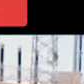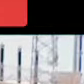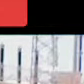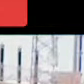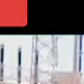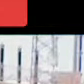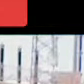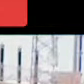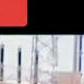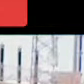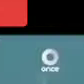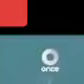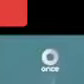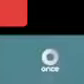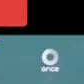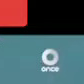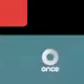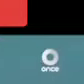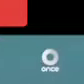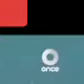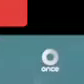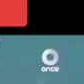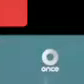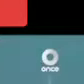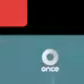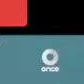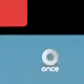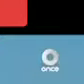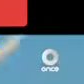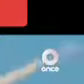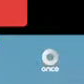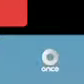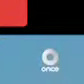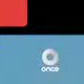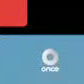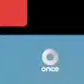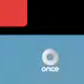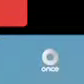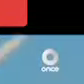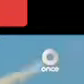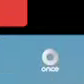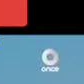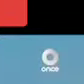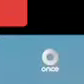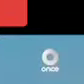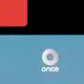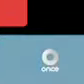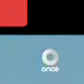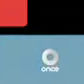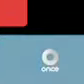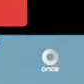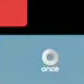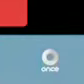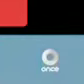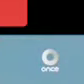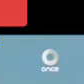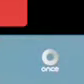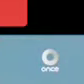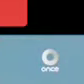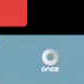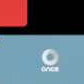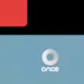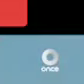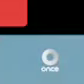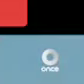se cumplan los derechos. El complejo Parque Eólica del Sur es otro ejemplo de la fallida reforma energética del